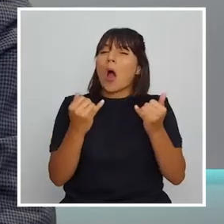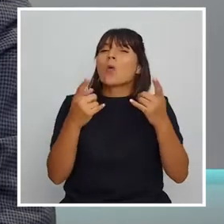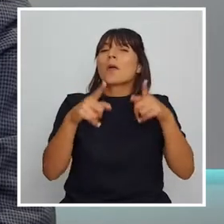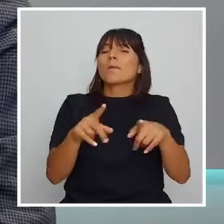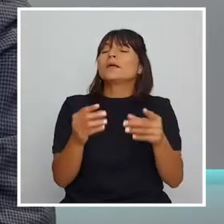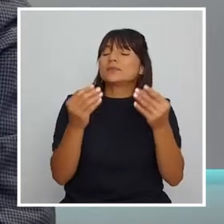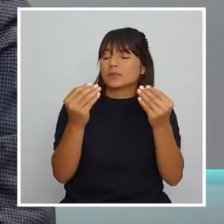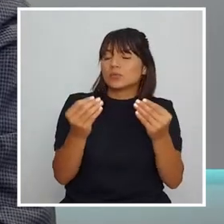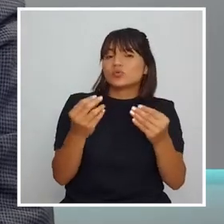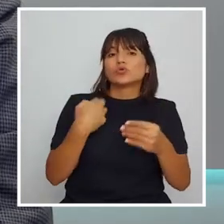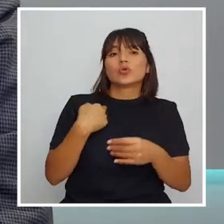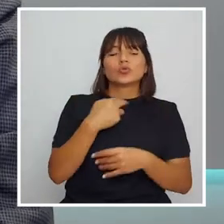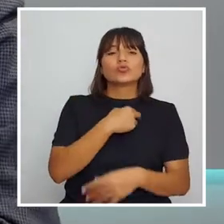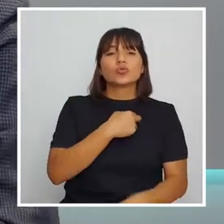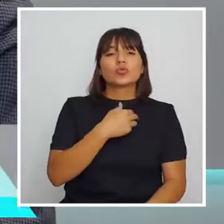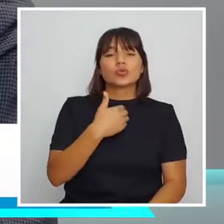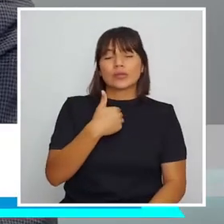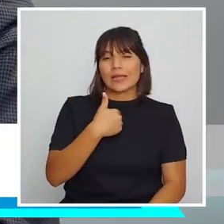tengamos